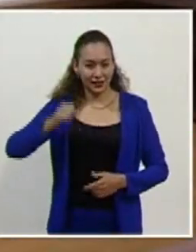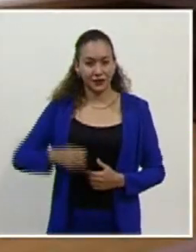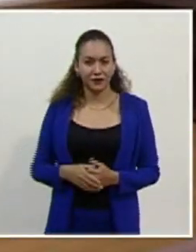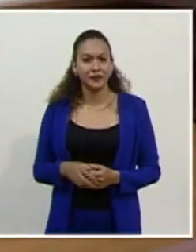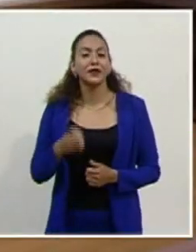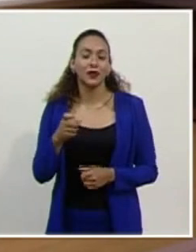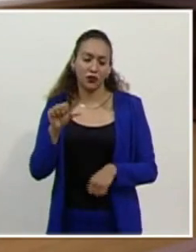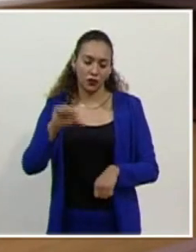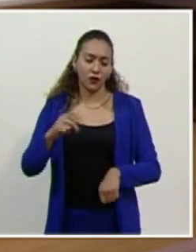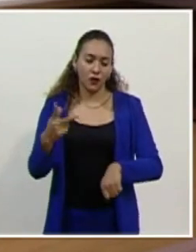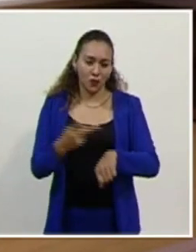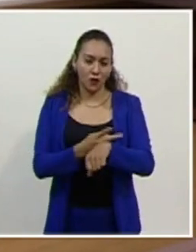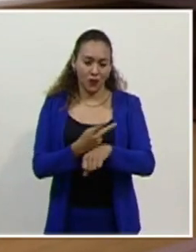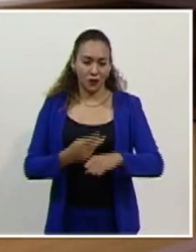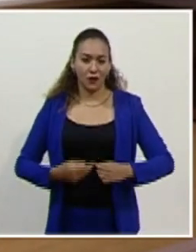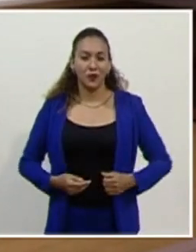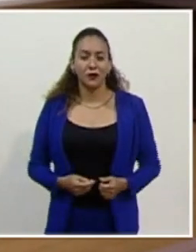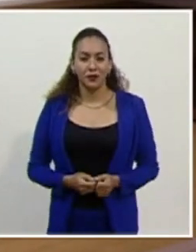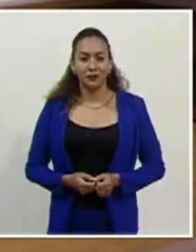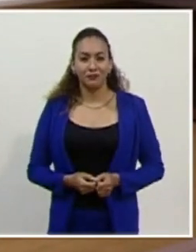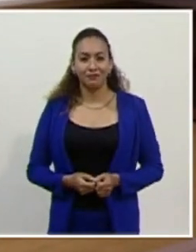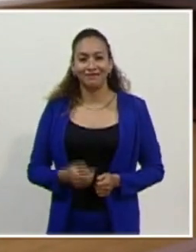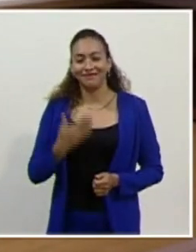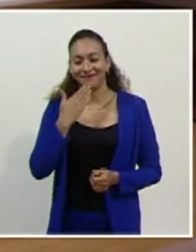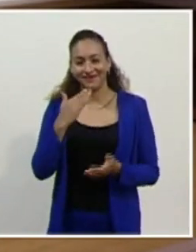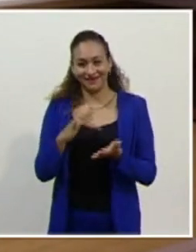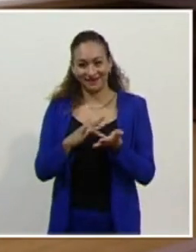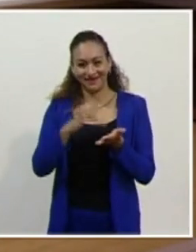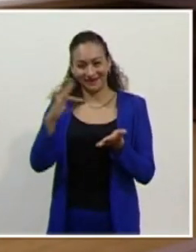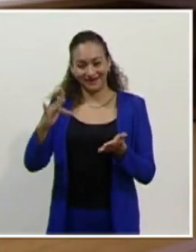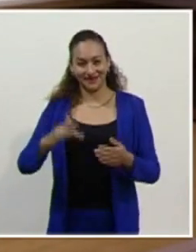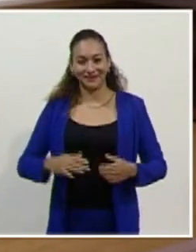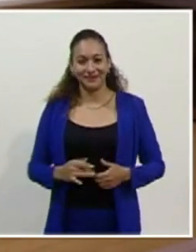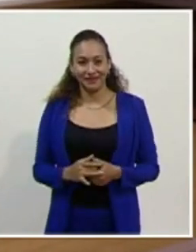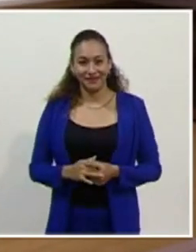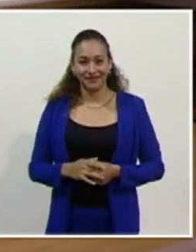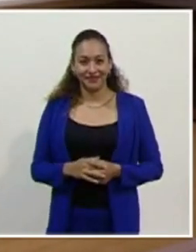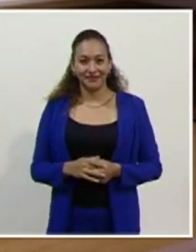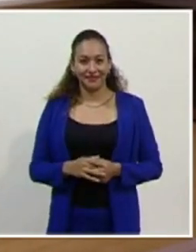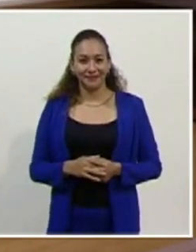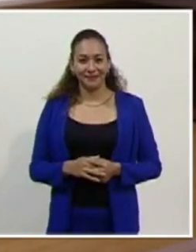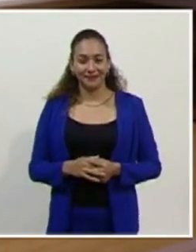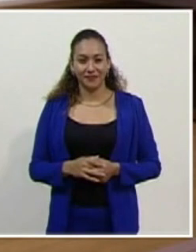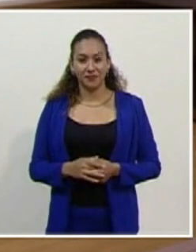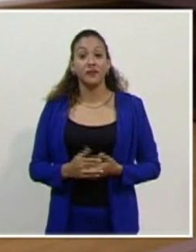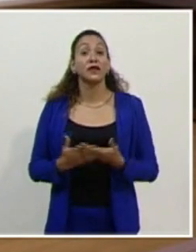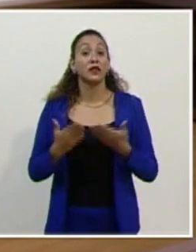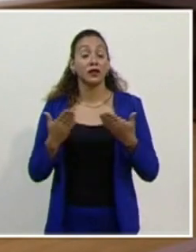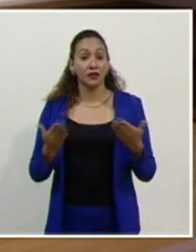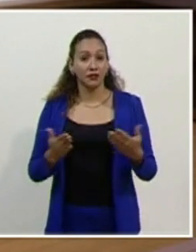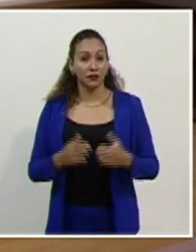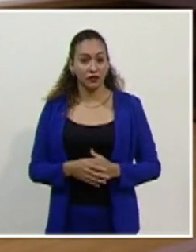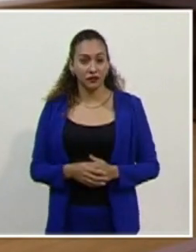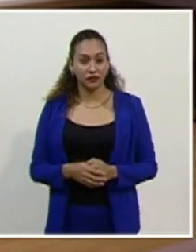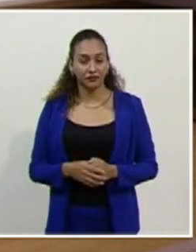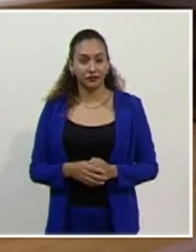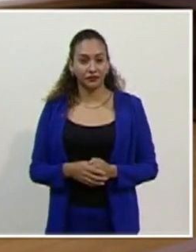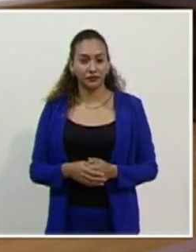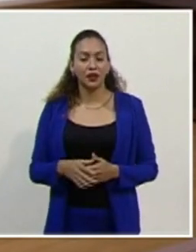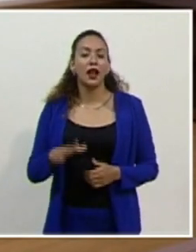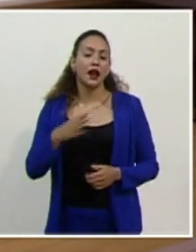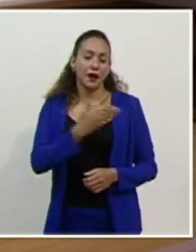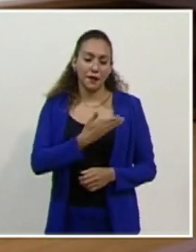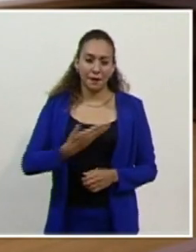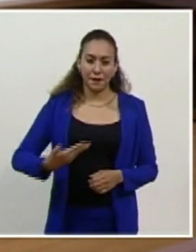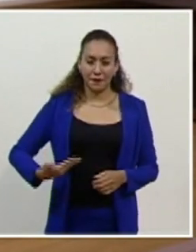el Pleno de la Corte en esta sesión. Gracias, Mario. Buenas tardes. En tanto, la ministra presidenta de